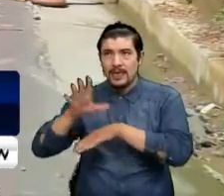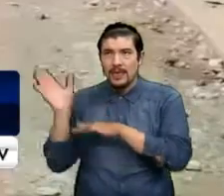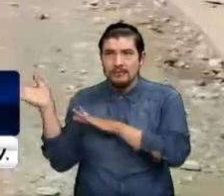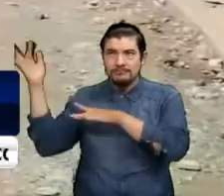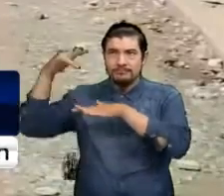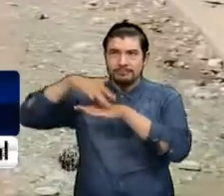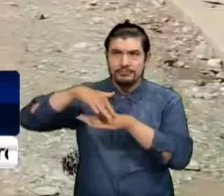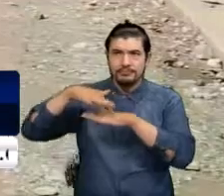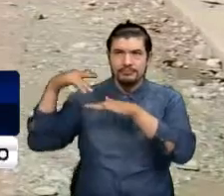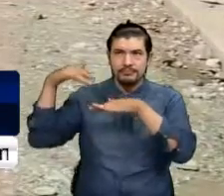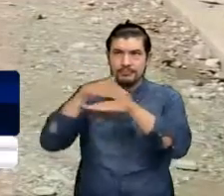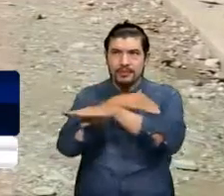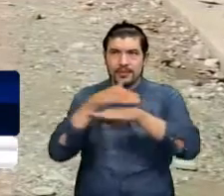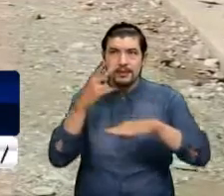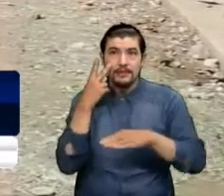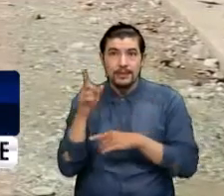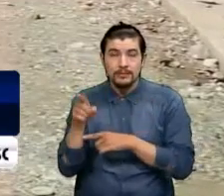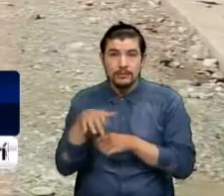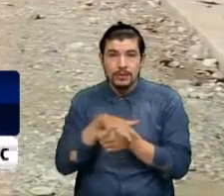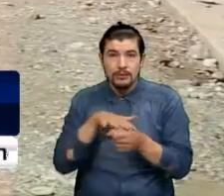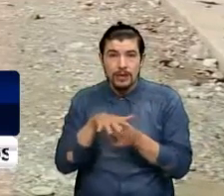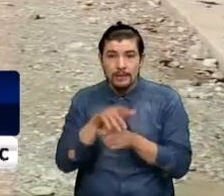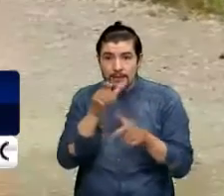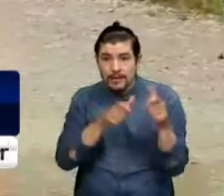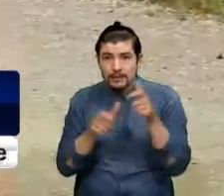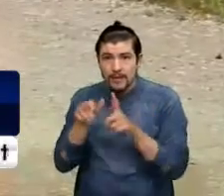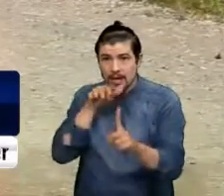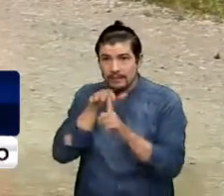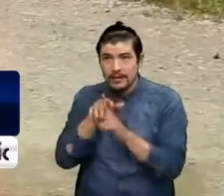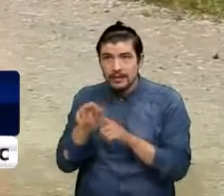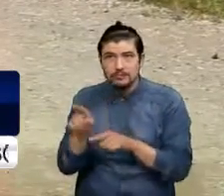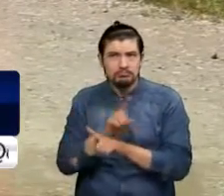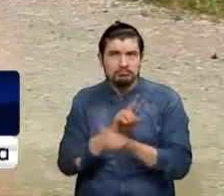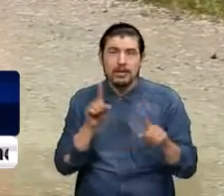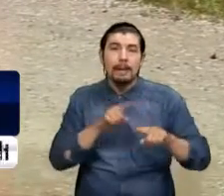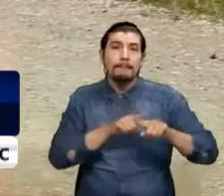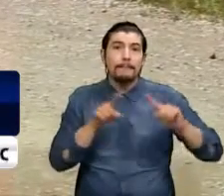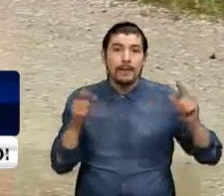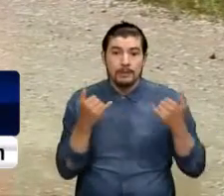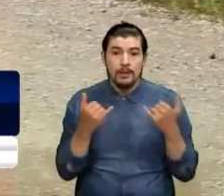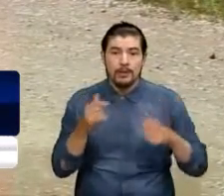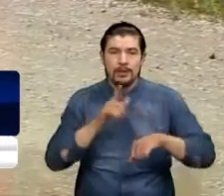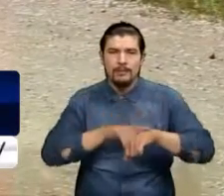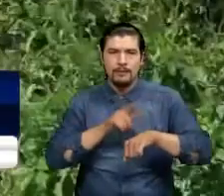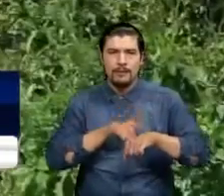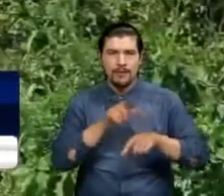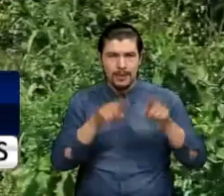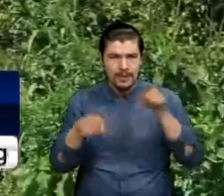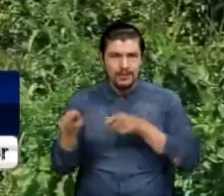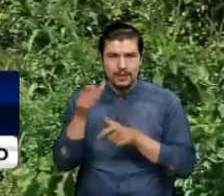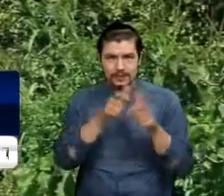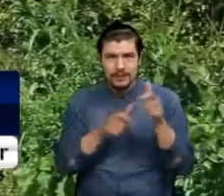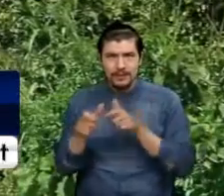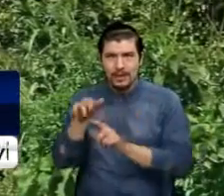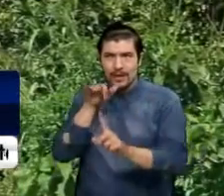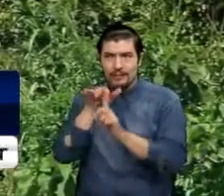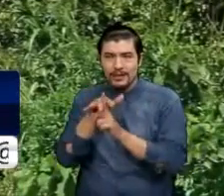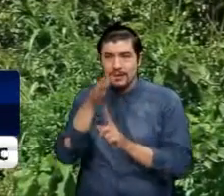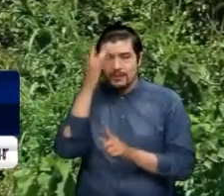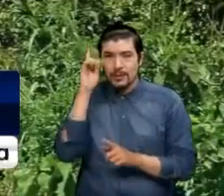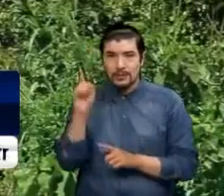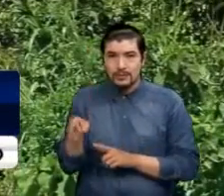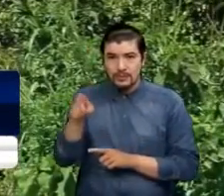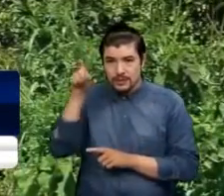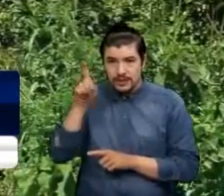la carretera. El hecho, por fortuna, no dejó personas atrapadas. Sin embargo, en este momento son varios los ciudadanos perjudicados, ya que